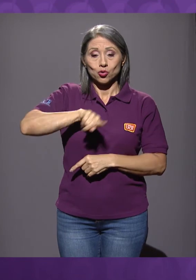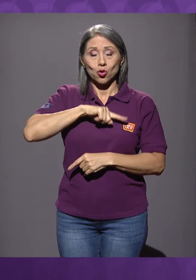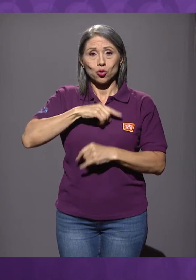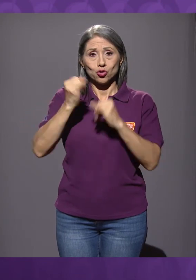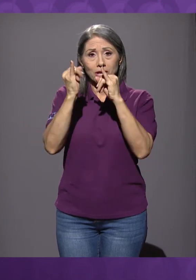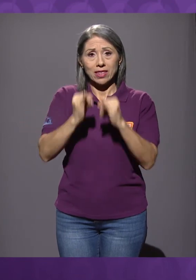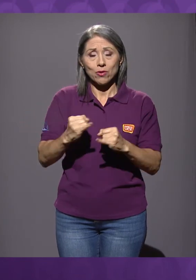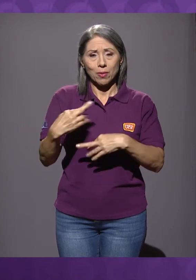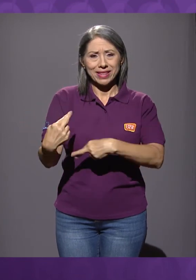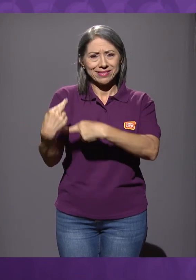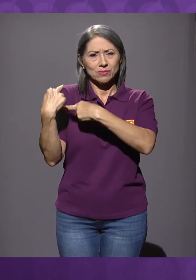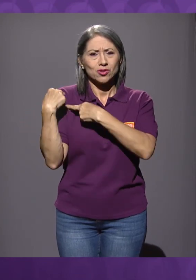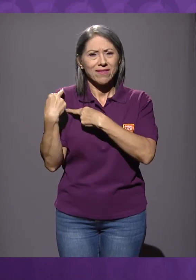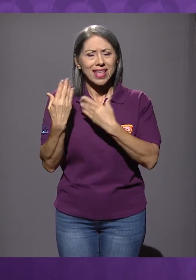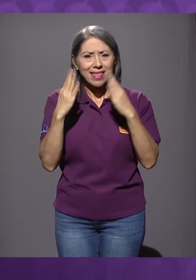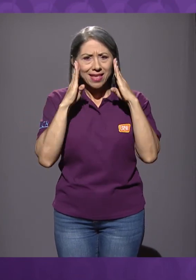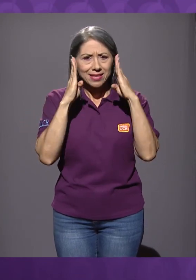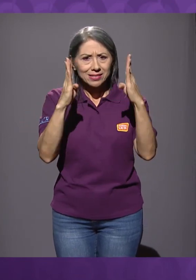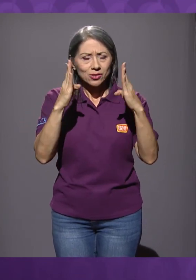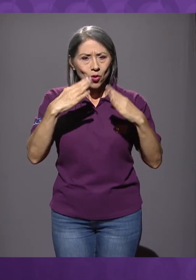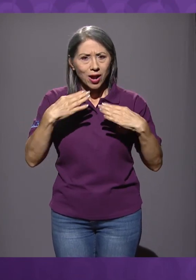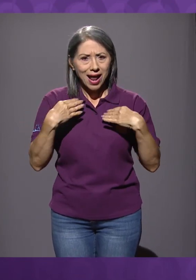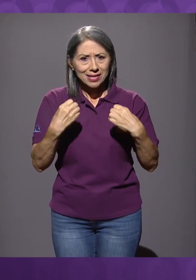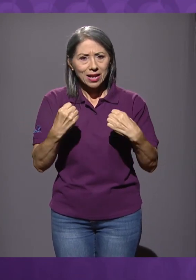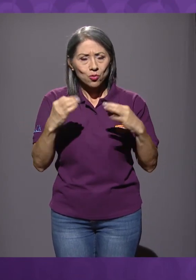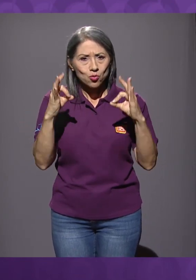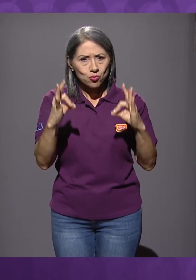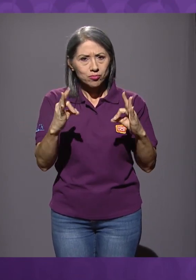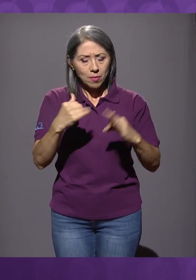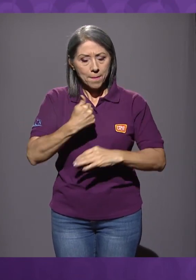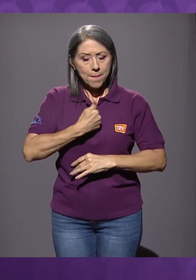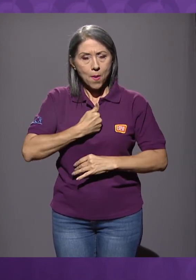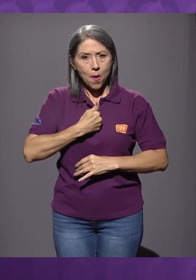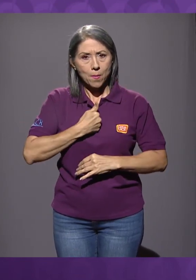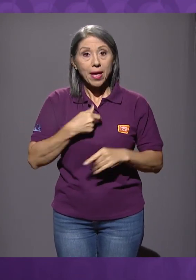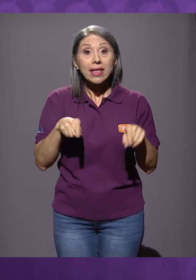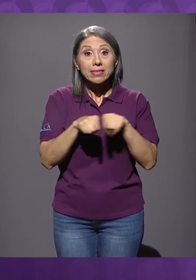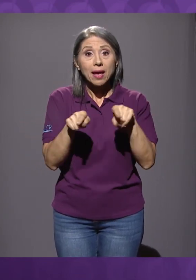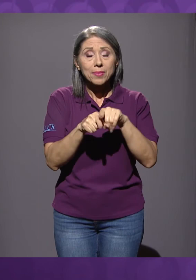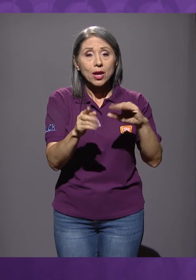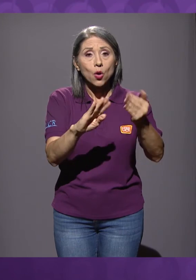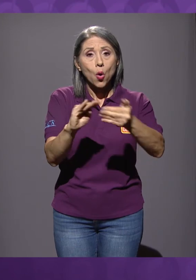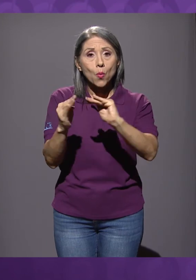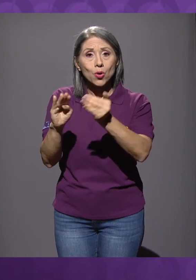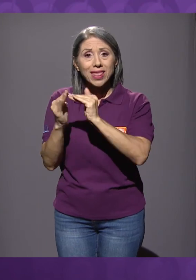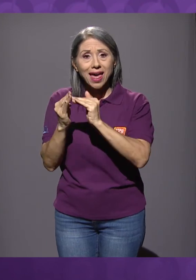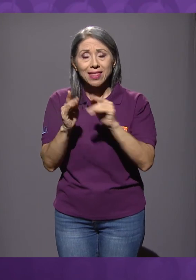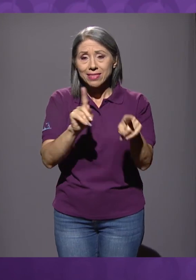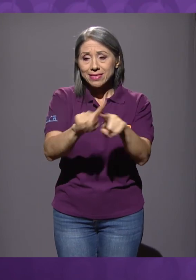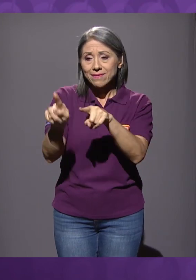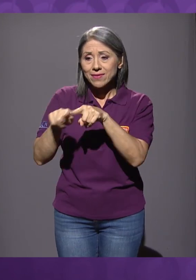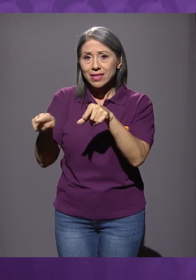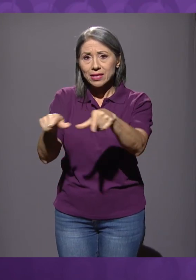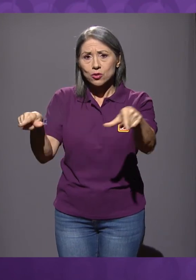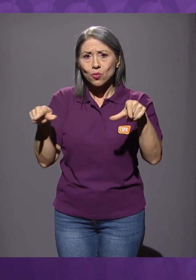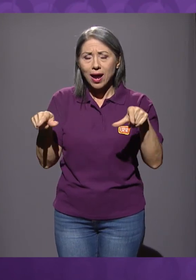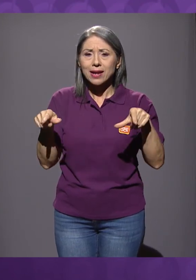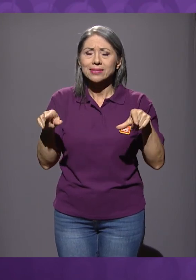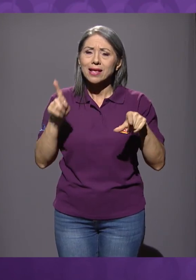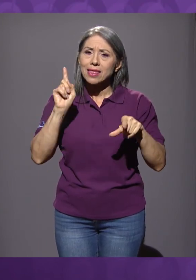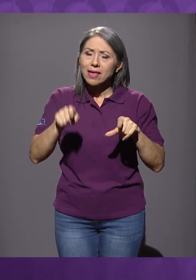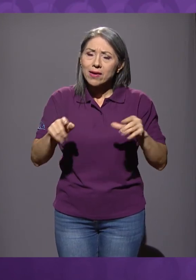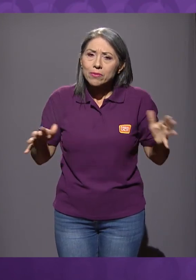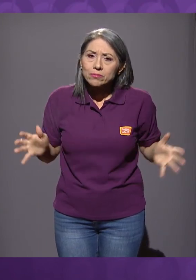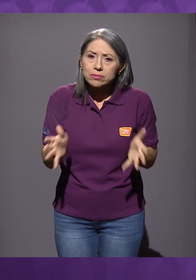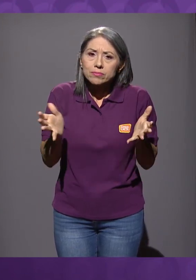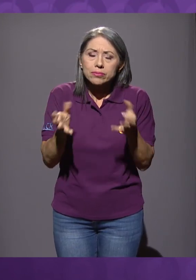a nuestra salud, ¿verdad? Y aportar en lo que se pueda desde las comunidades o los espacios en los que interactuamos para que